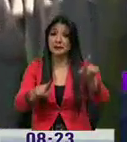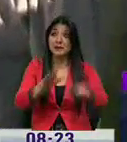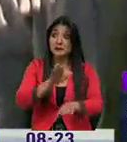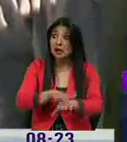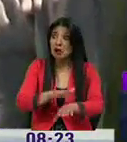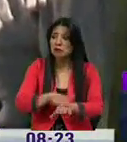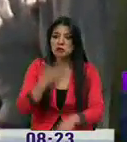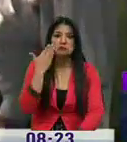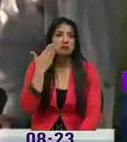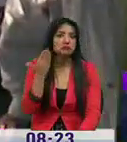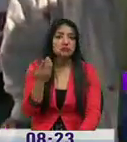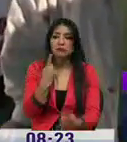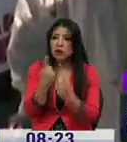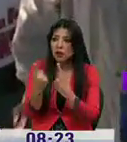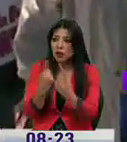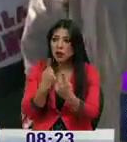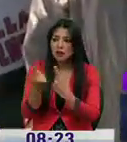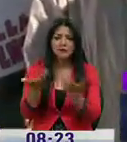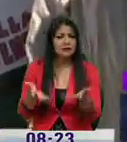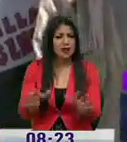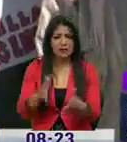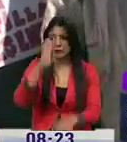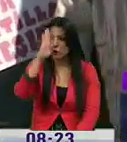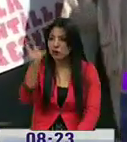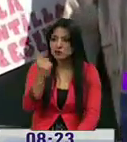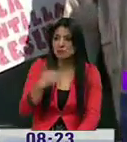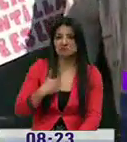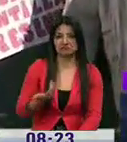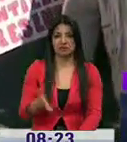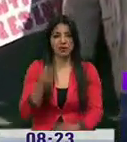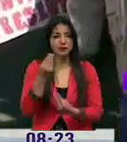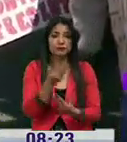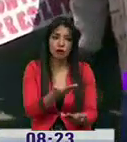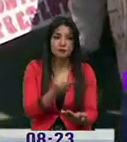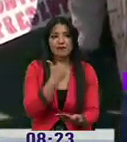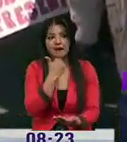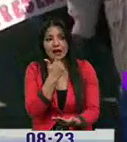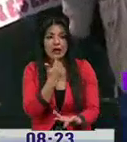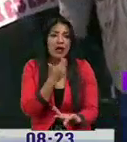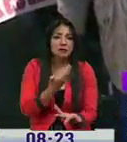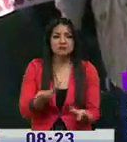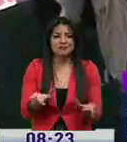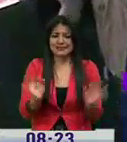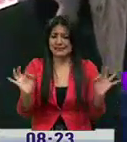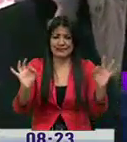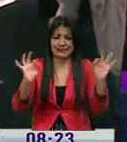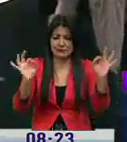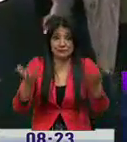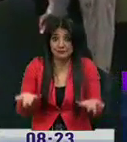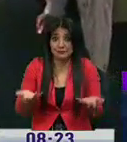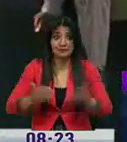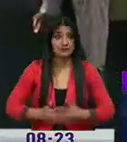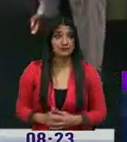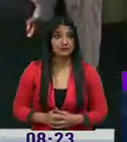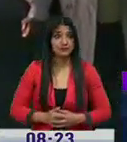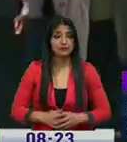motivo, no hemos podido conversar siquiera con la policía para que nos informe cuál es la razón que no nos asisten